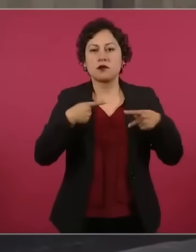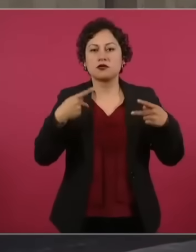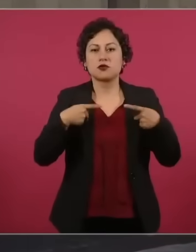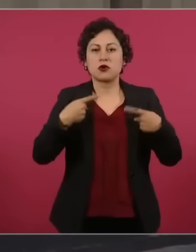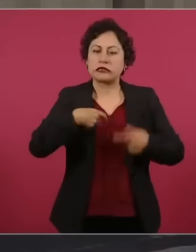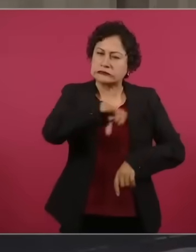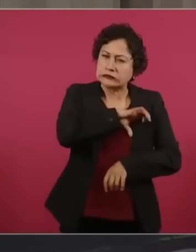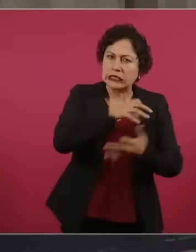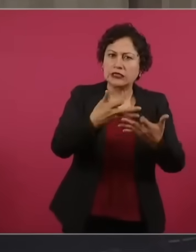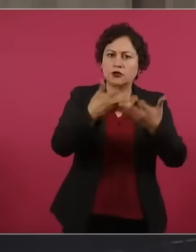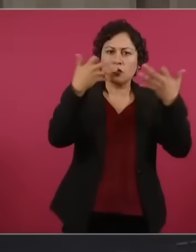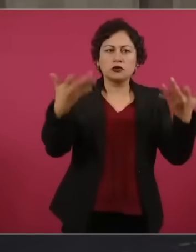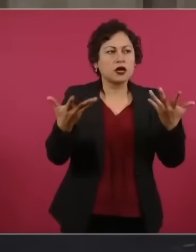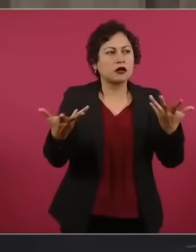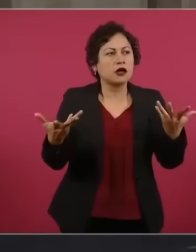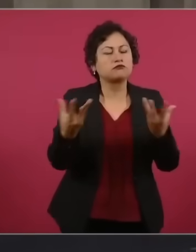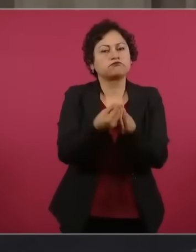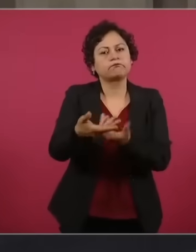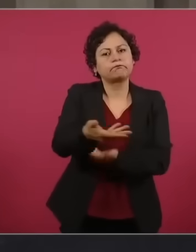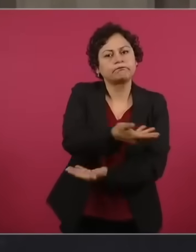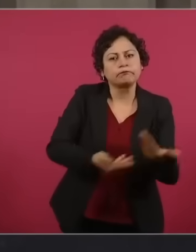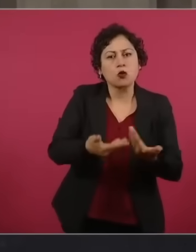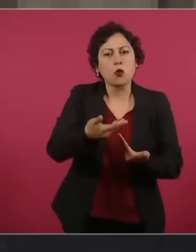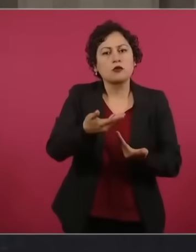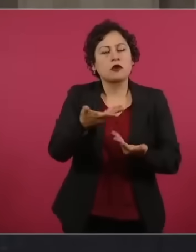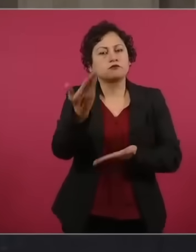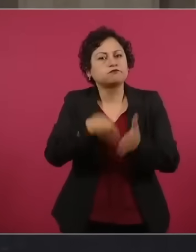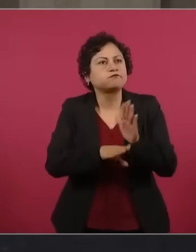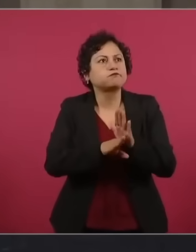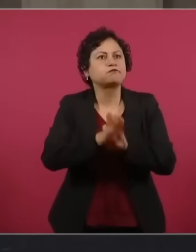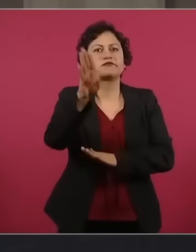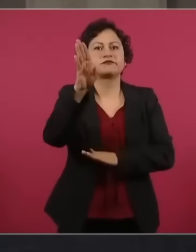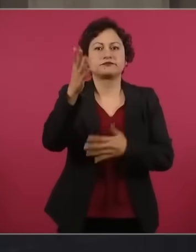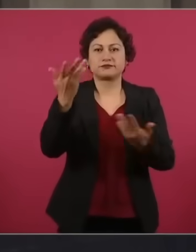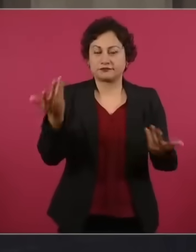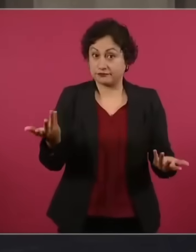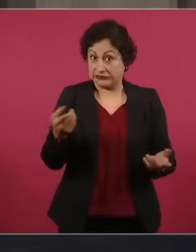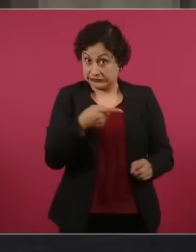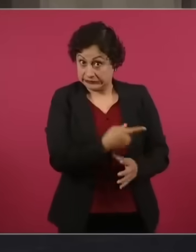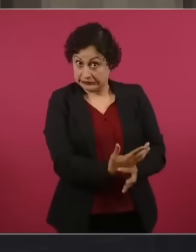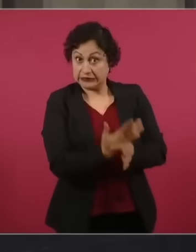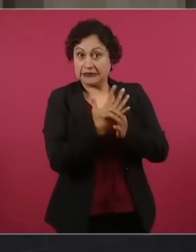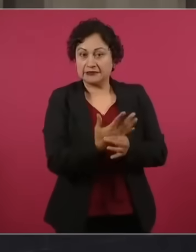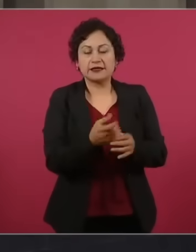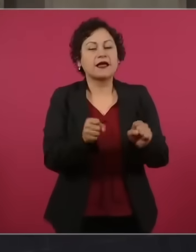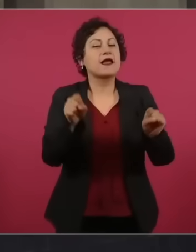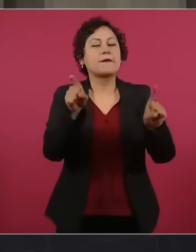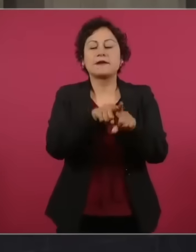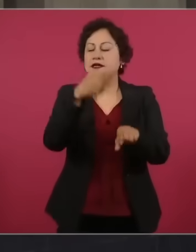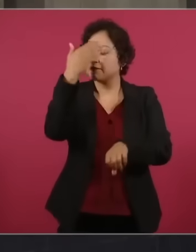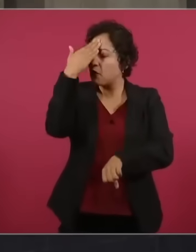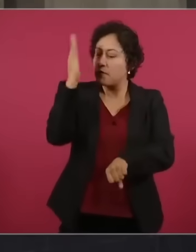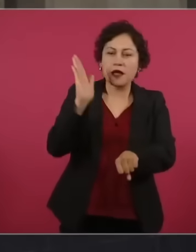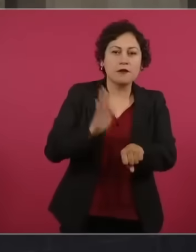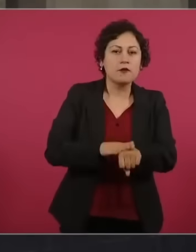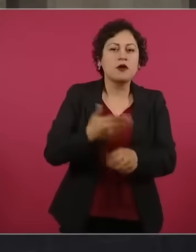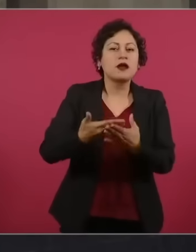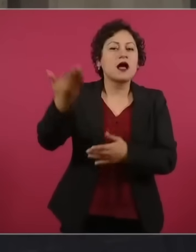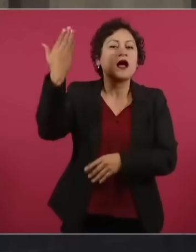progreso. ¿Cómo ignorar el lema del apóstol de la